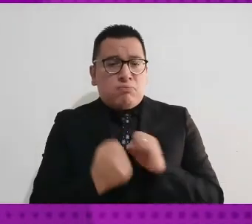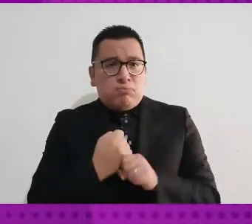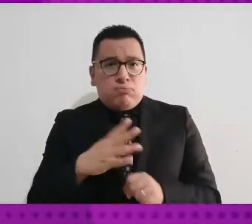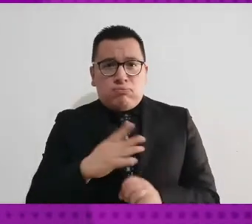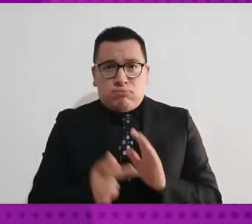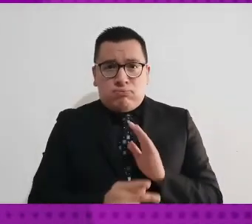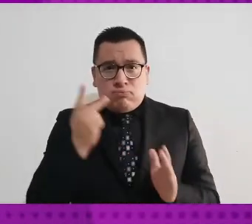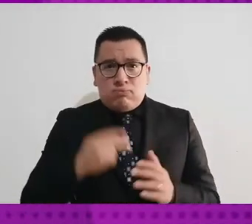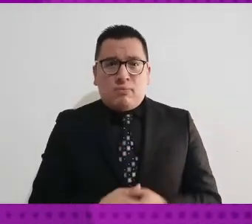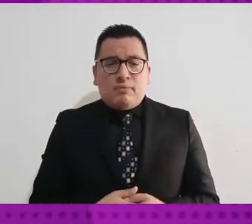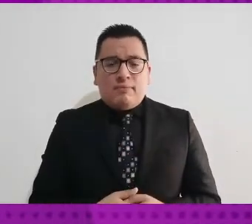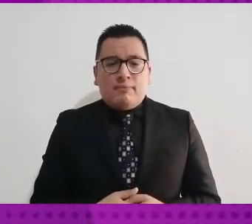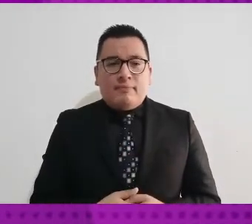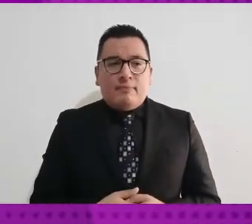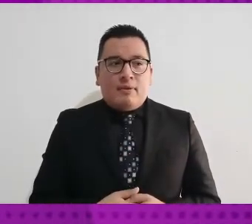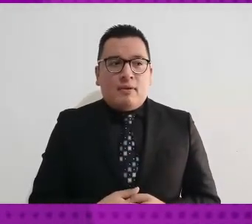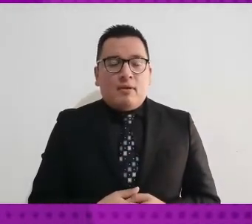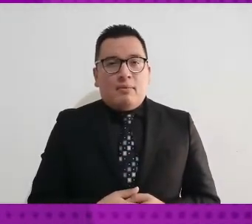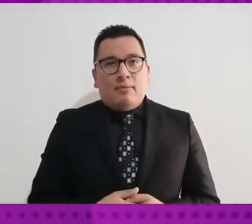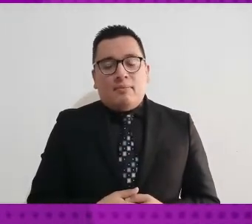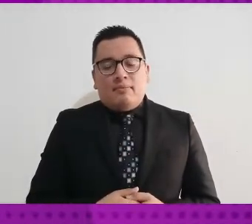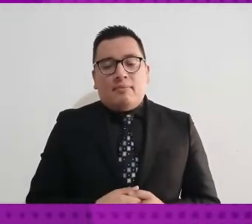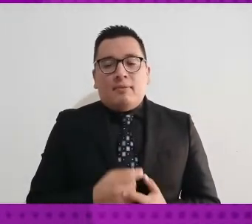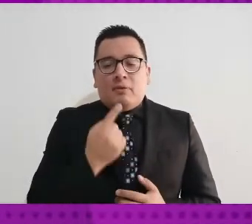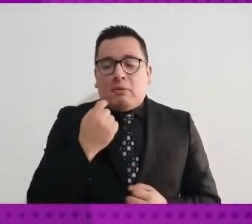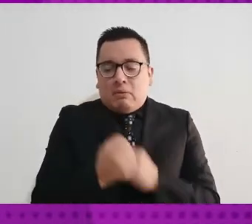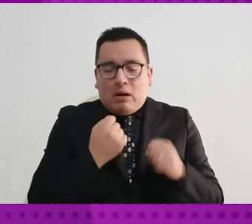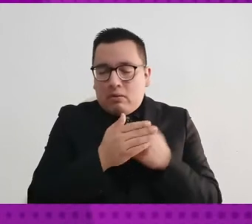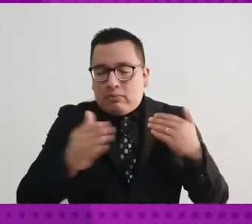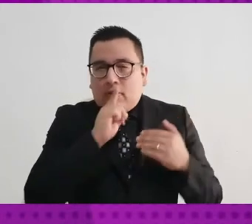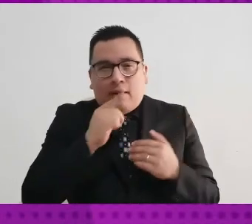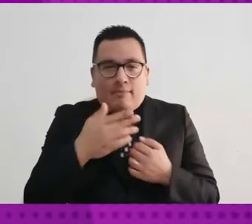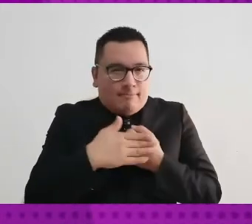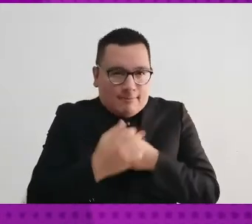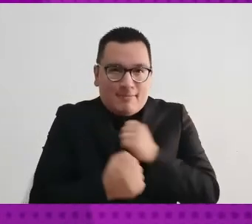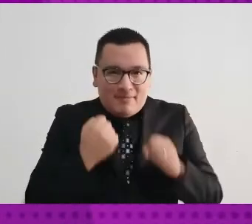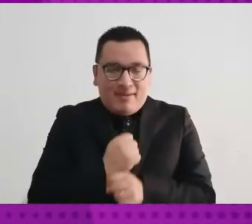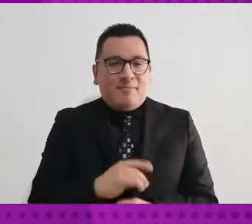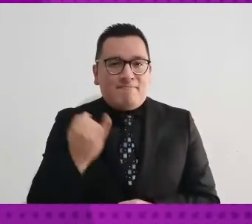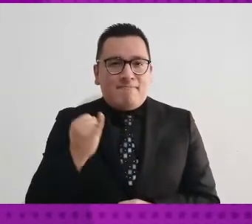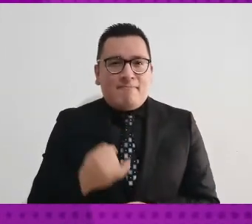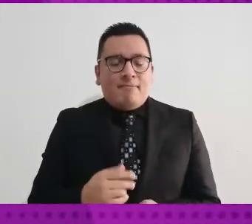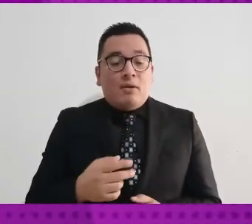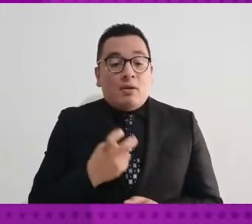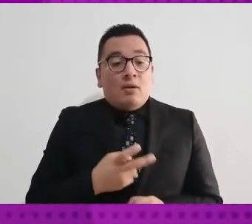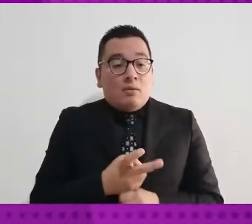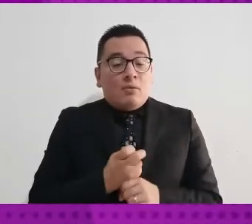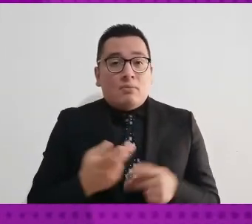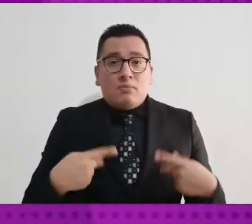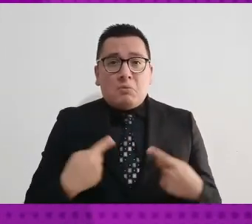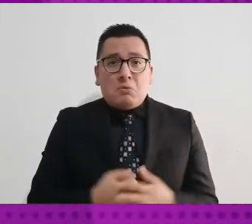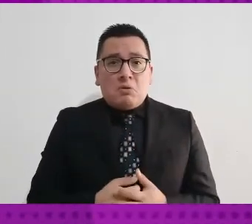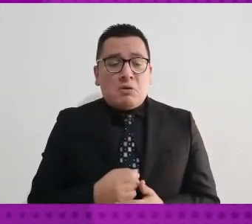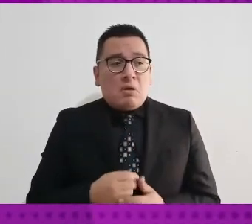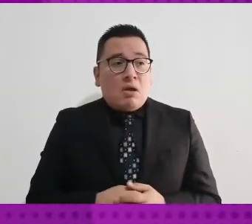otra vez elecciones. Bueno, no en un año, el año que entra, en junio, tendremos elecciones. e invitarles para que las y los ciudadanos